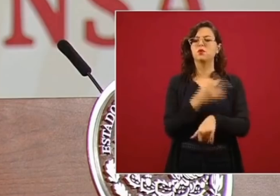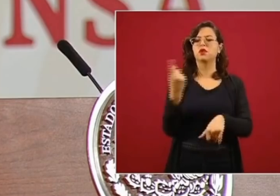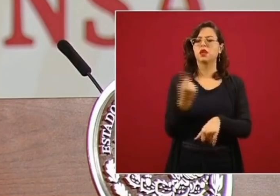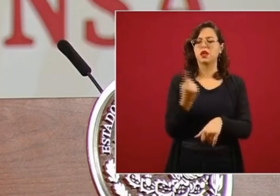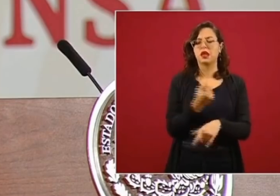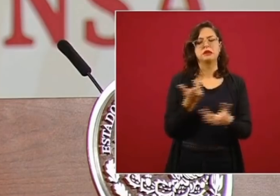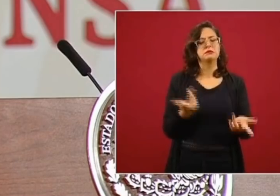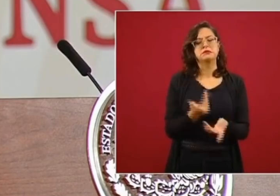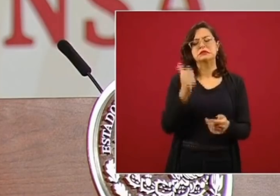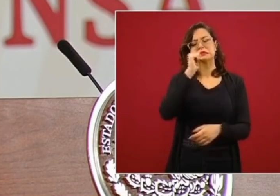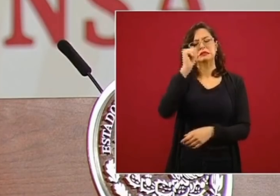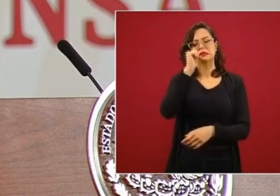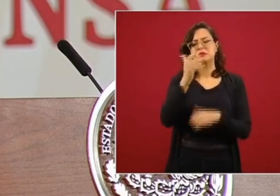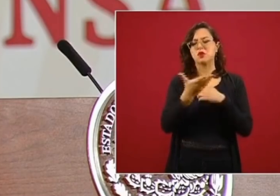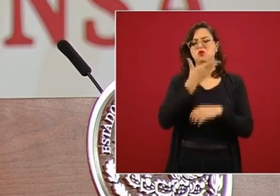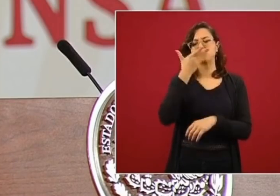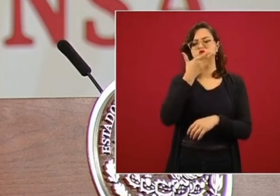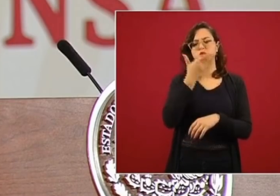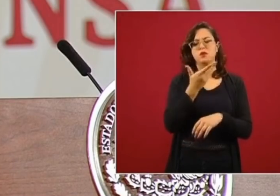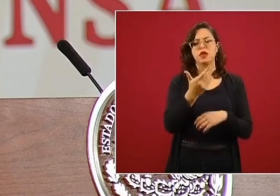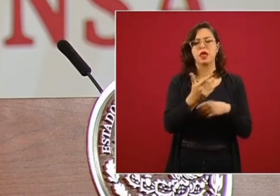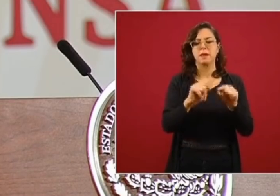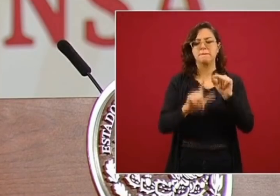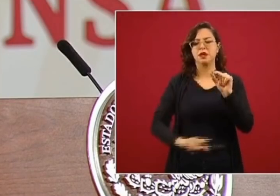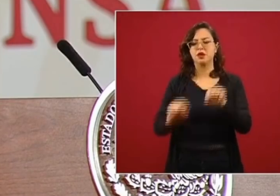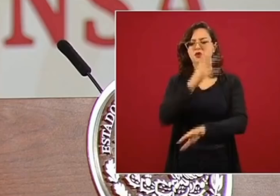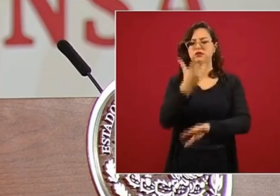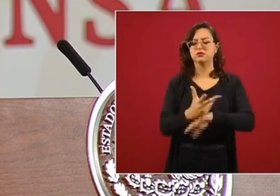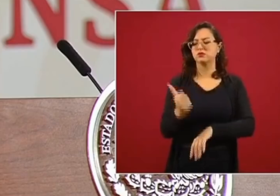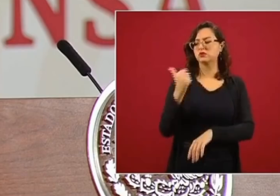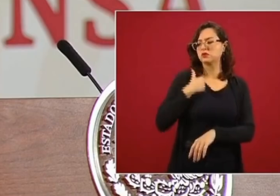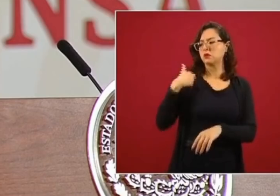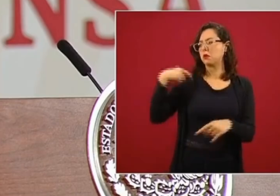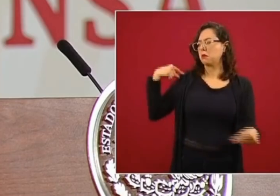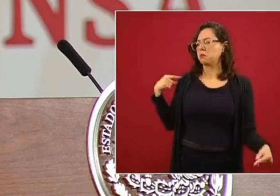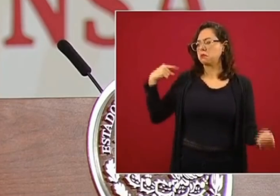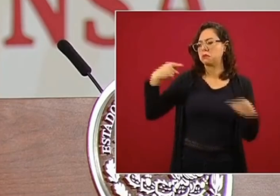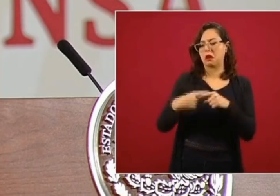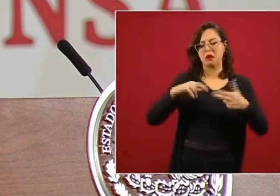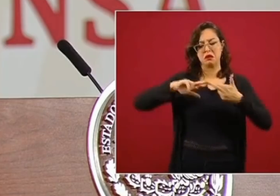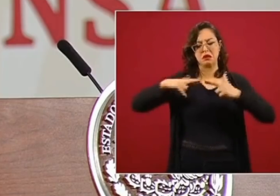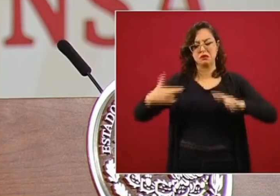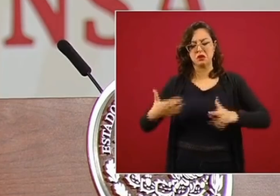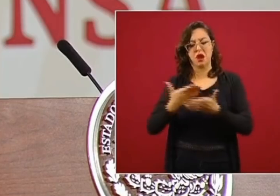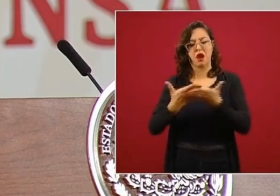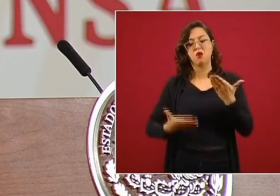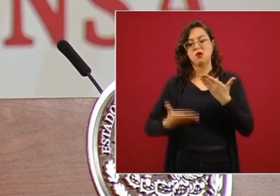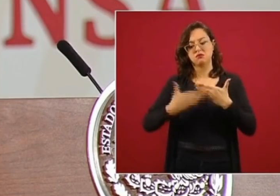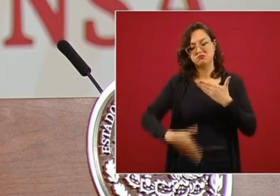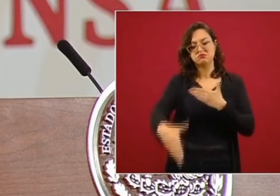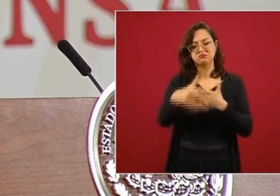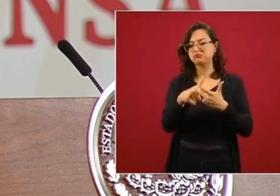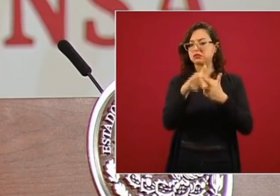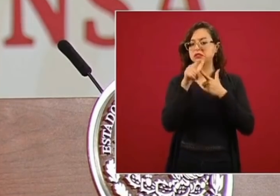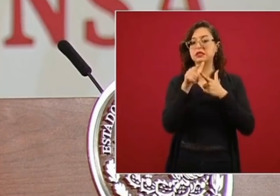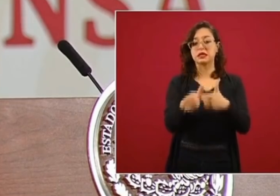trilateral entre México, Estados Unidos y Canadá, sino porque introduce nuevos aspectos